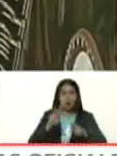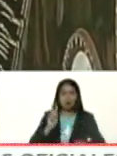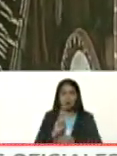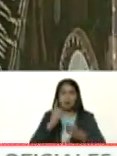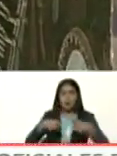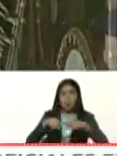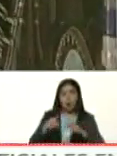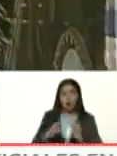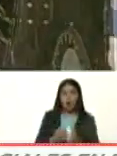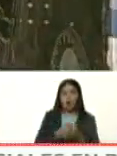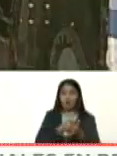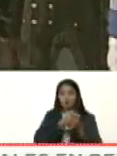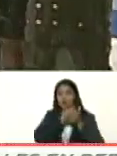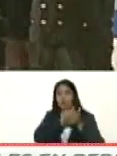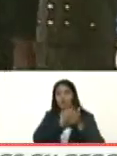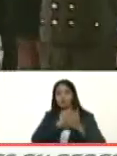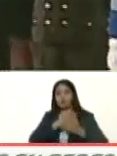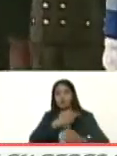favor de las tropas españolas.